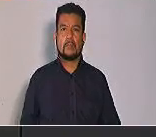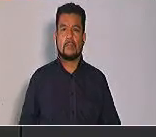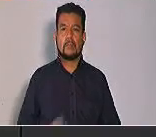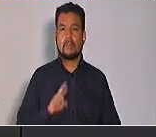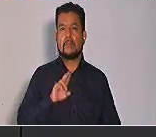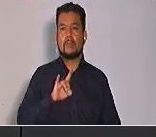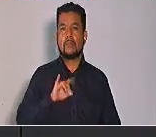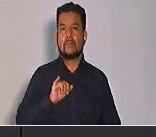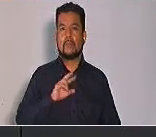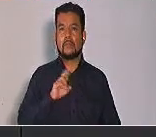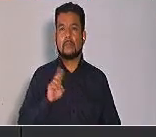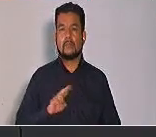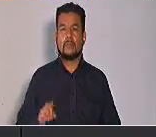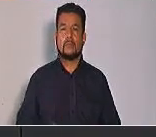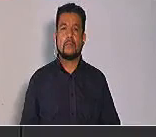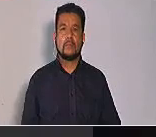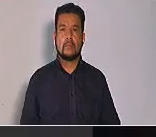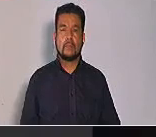Ruiz, Marta Cecilia.